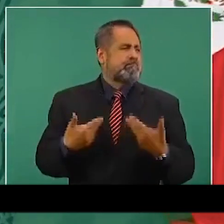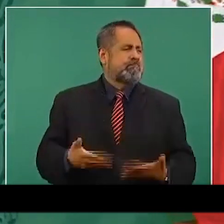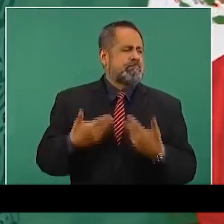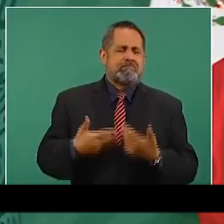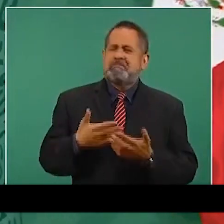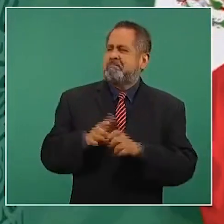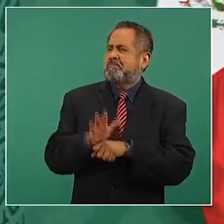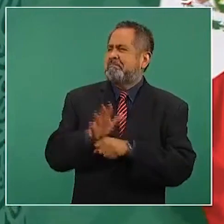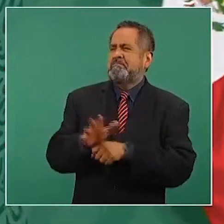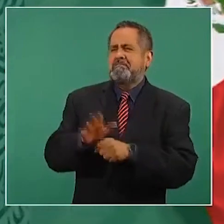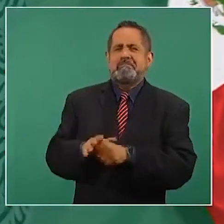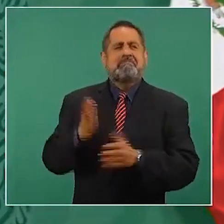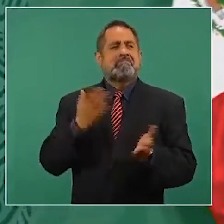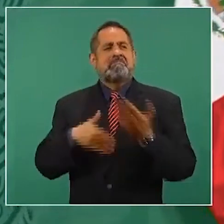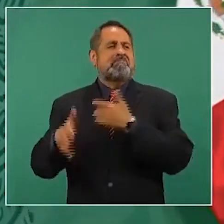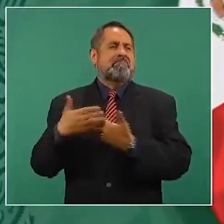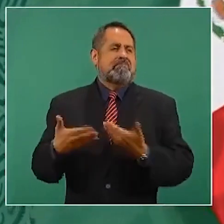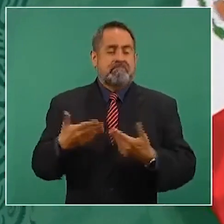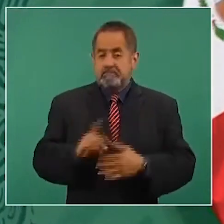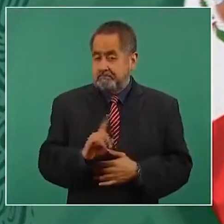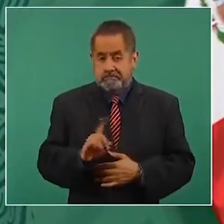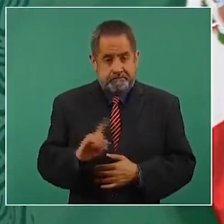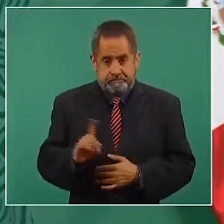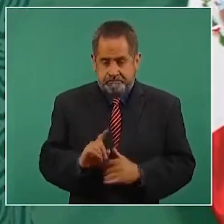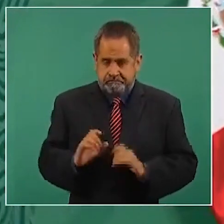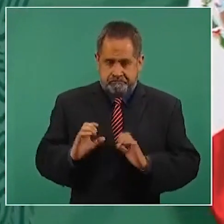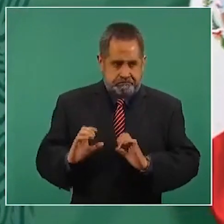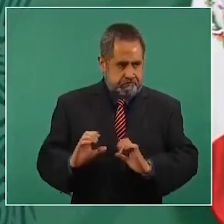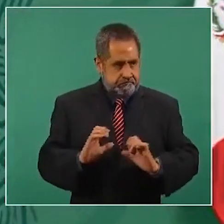porque